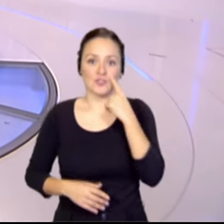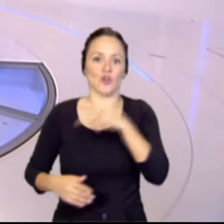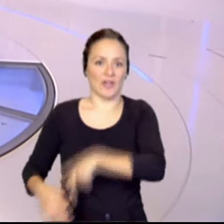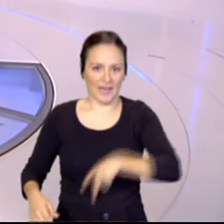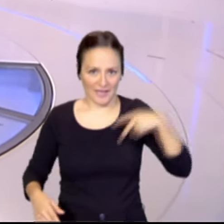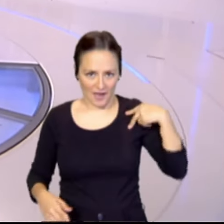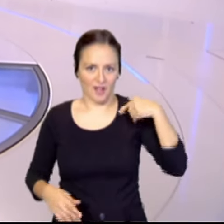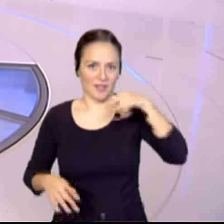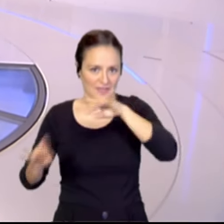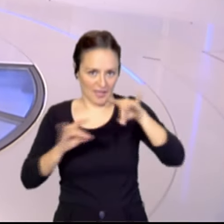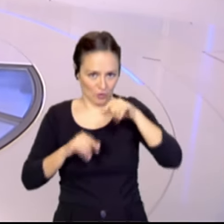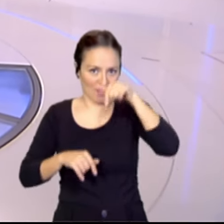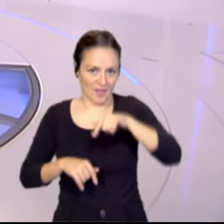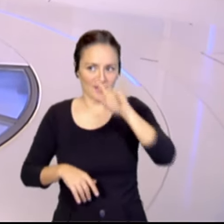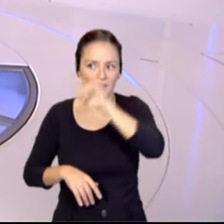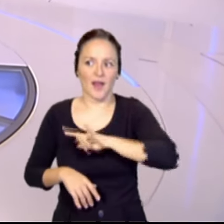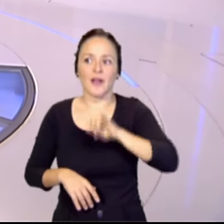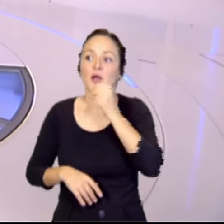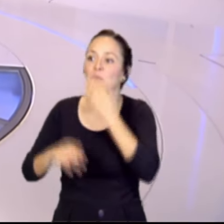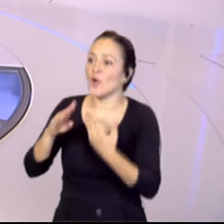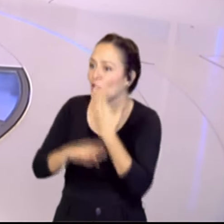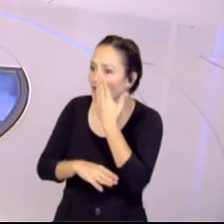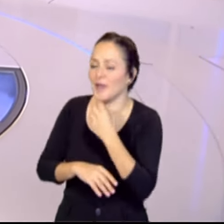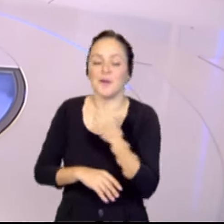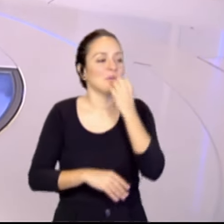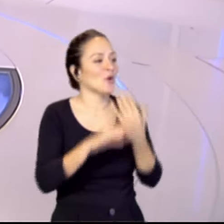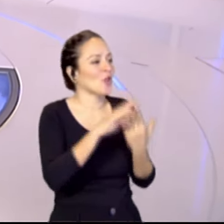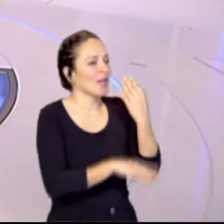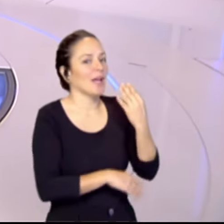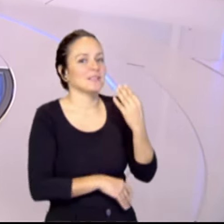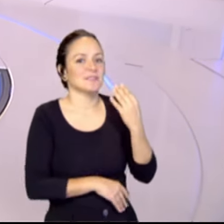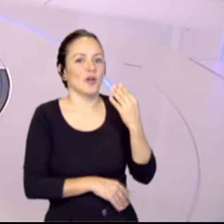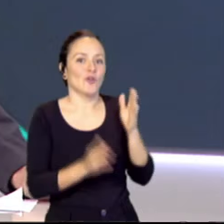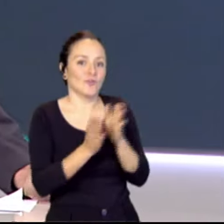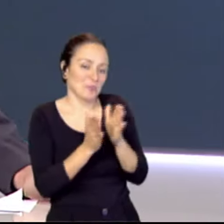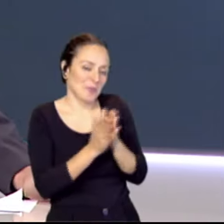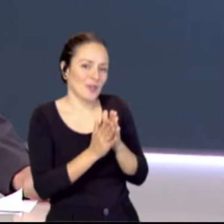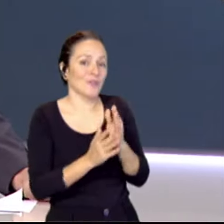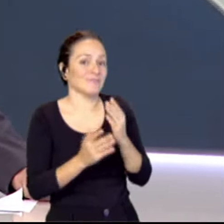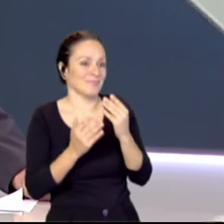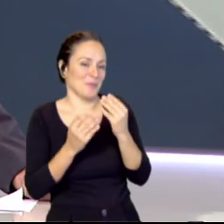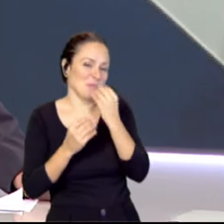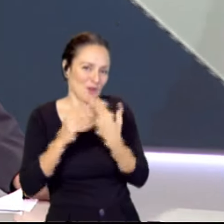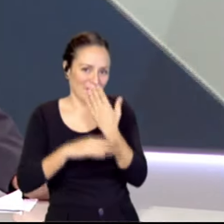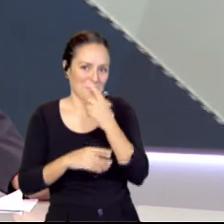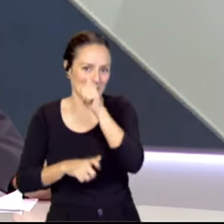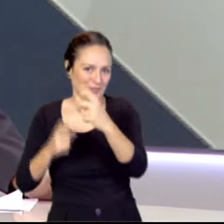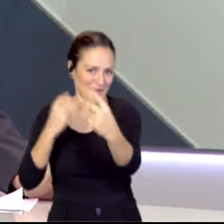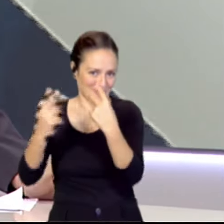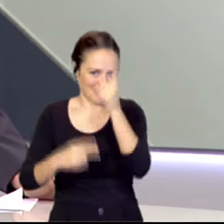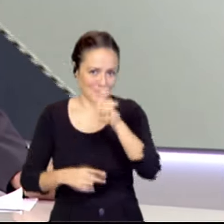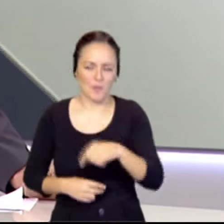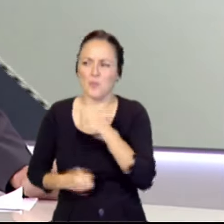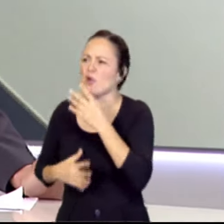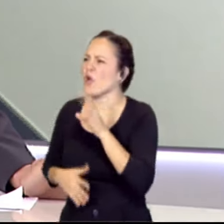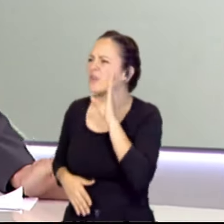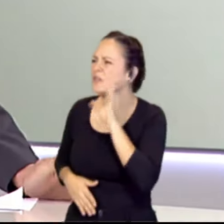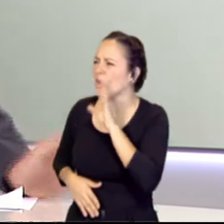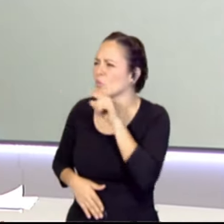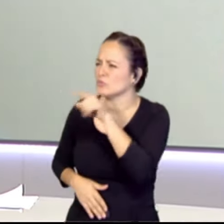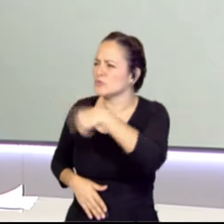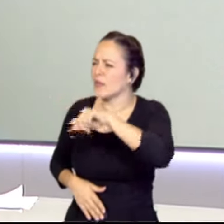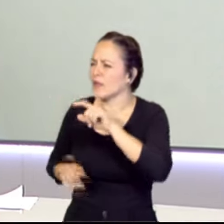días Buenos días Antonio y buenos días a todos los telespectadores bueno director qué irregularidades se detectaron en esas inspecciones